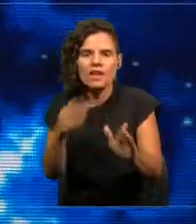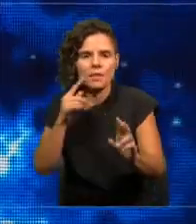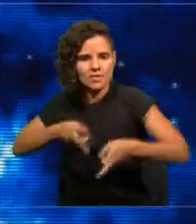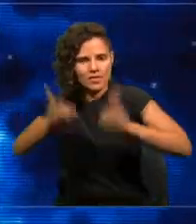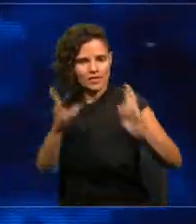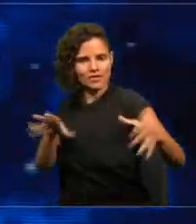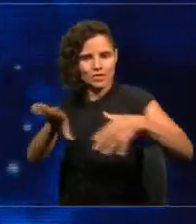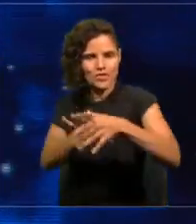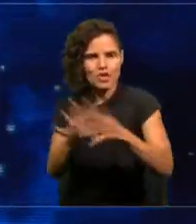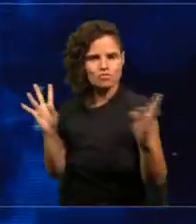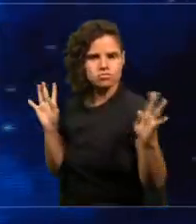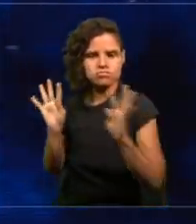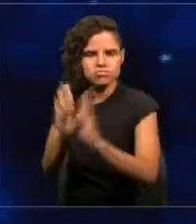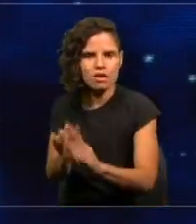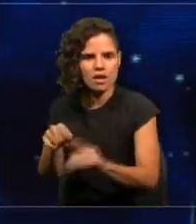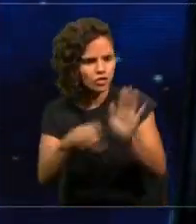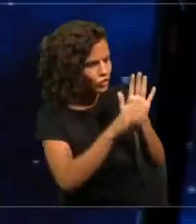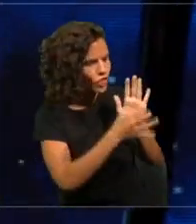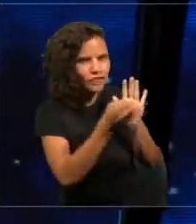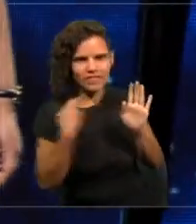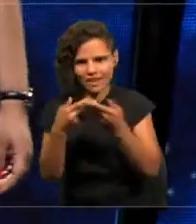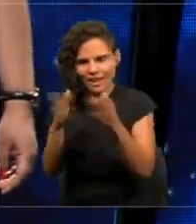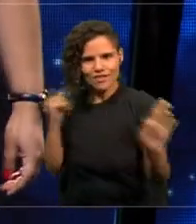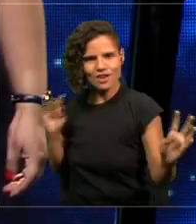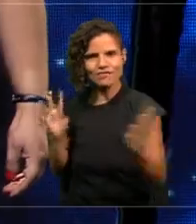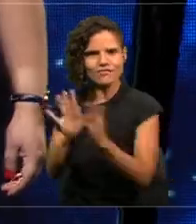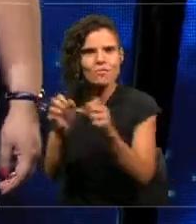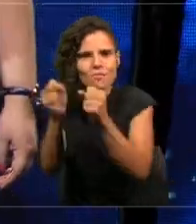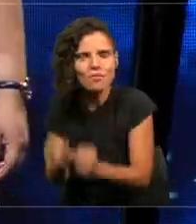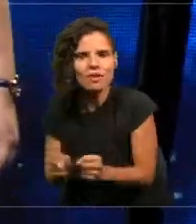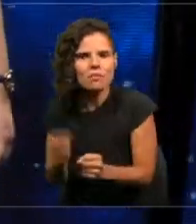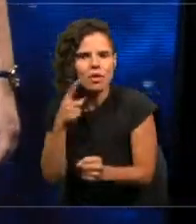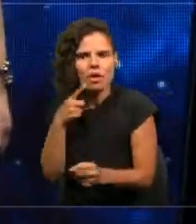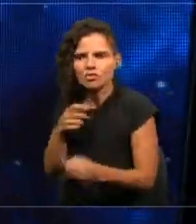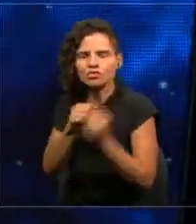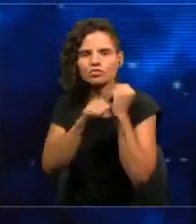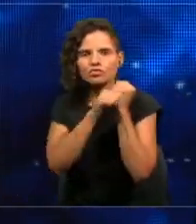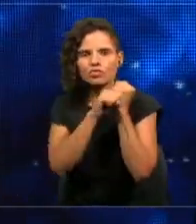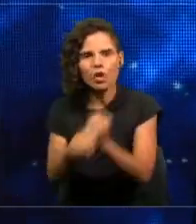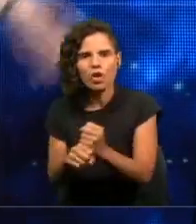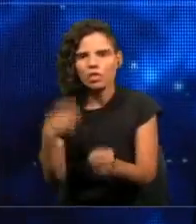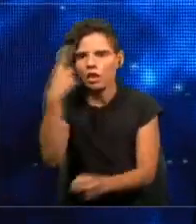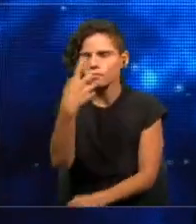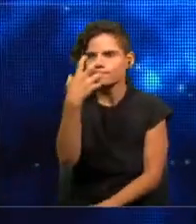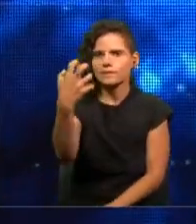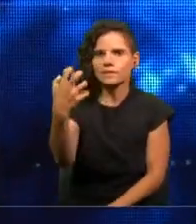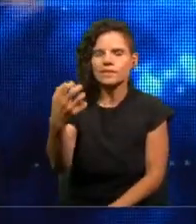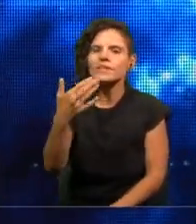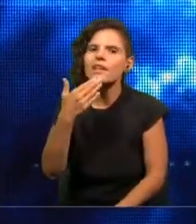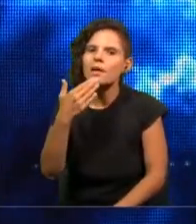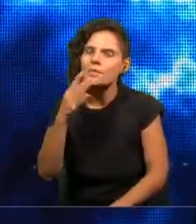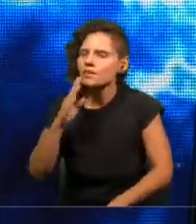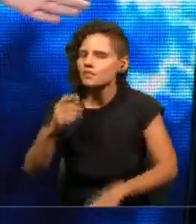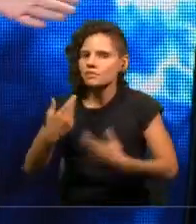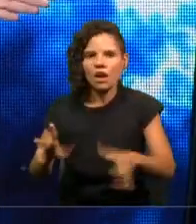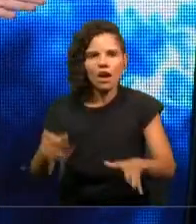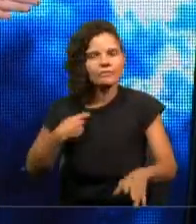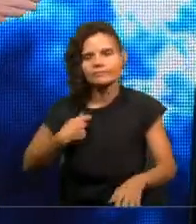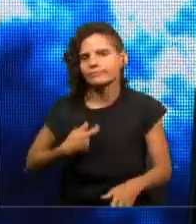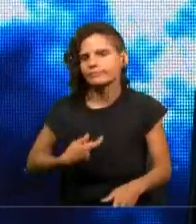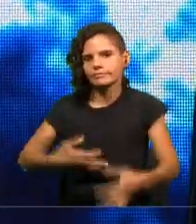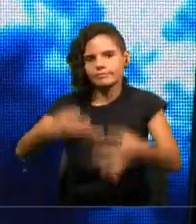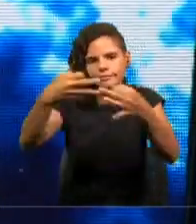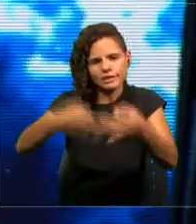son garantías que están consagra nuestra constitución sino que además está probado en estudios de todo el